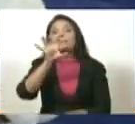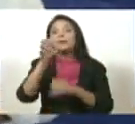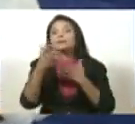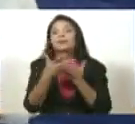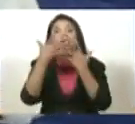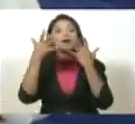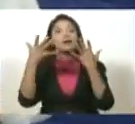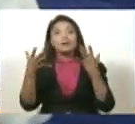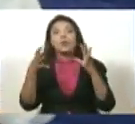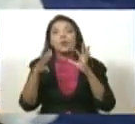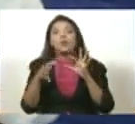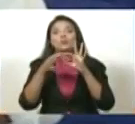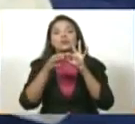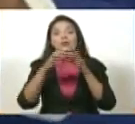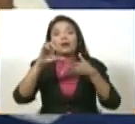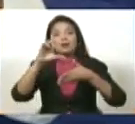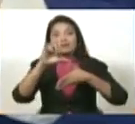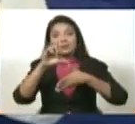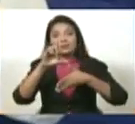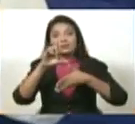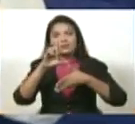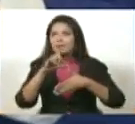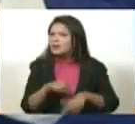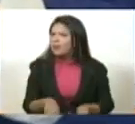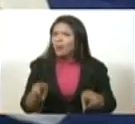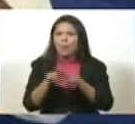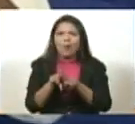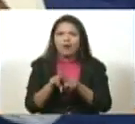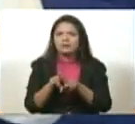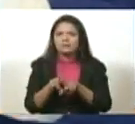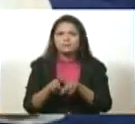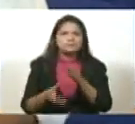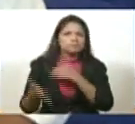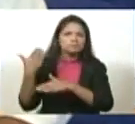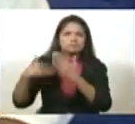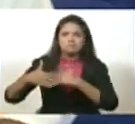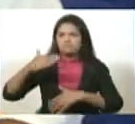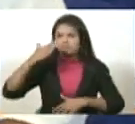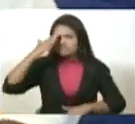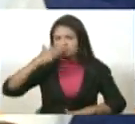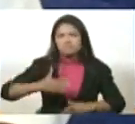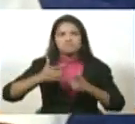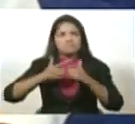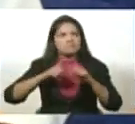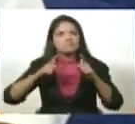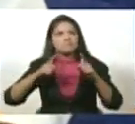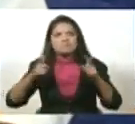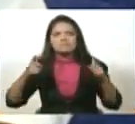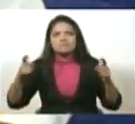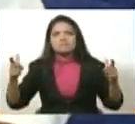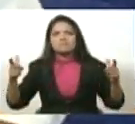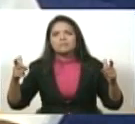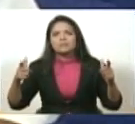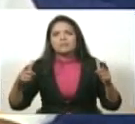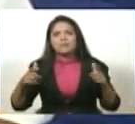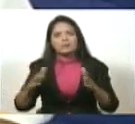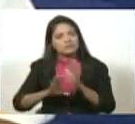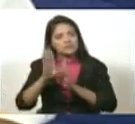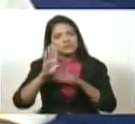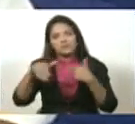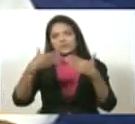unidad latinoamericana, igual que como ese ejército creciéndonos ante las